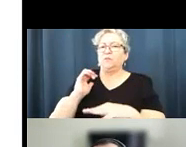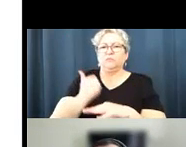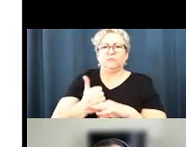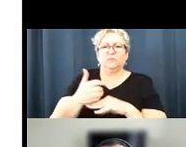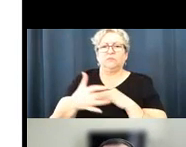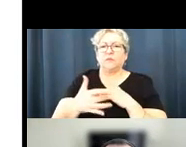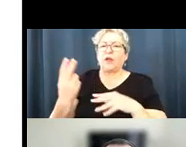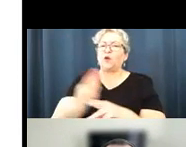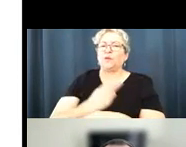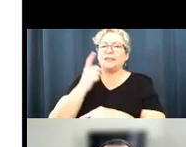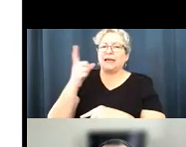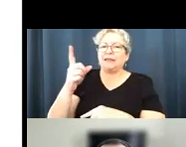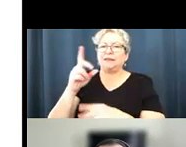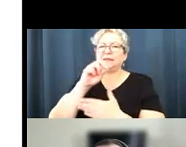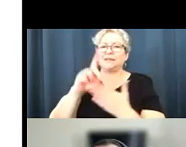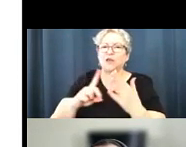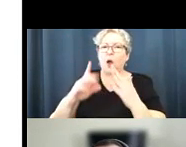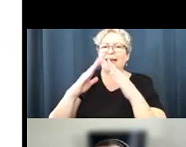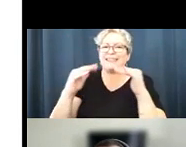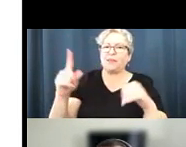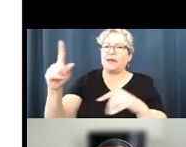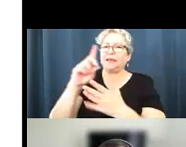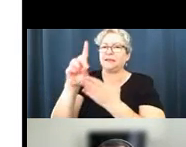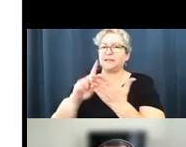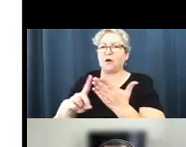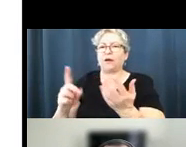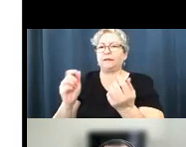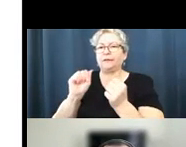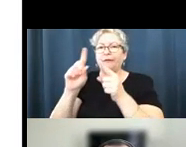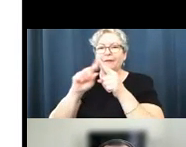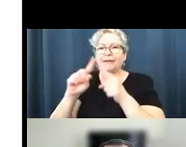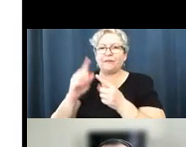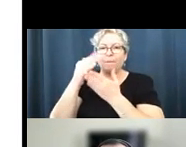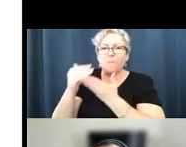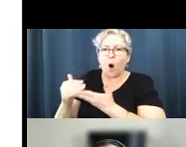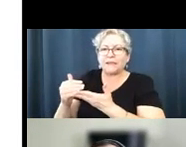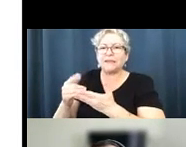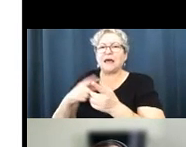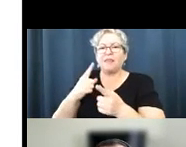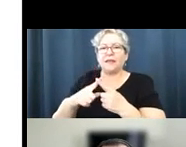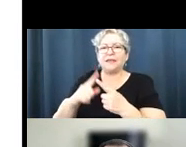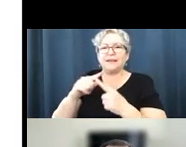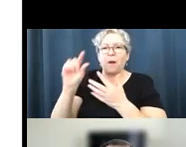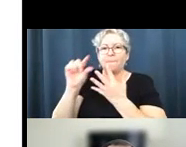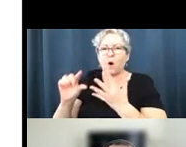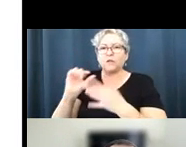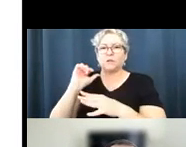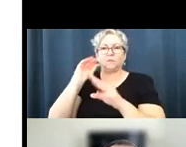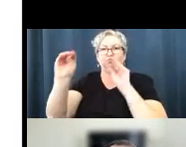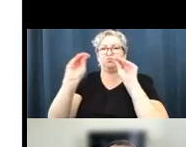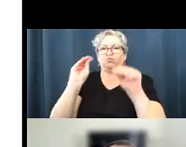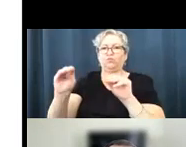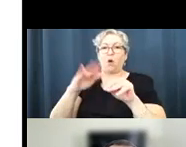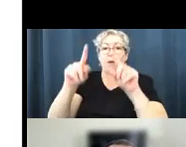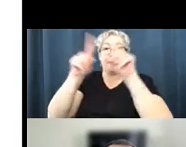diseño, usualmente ellos están usando un sistema de diseño donde ellos diseñan todos los componentes y todos los componentes se